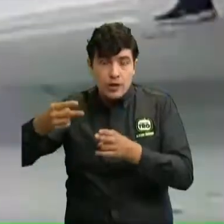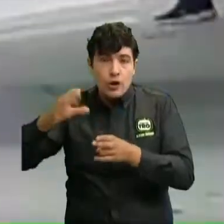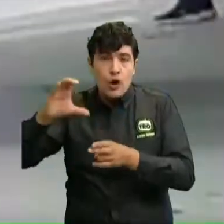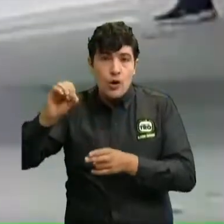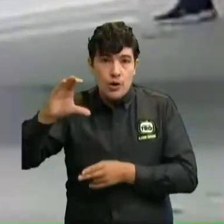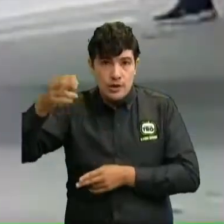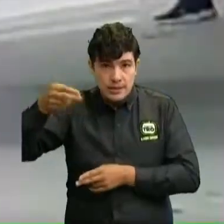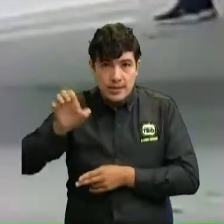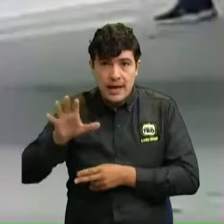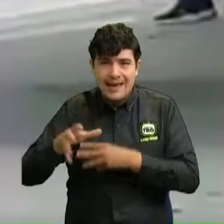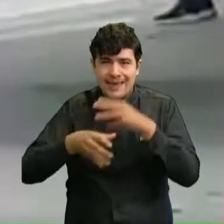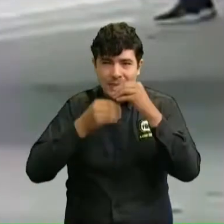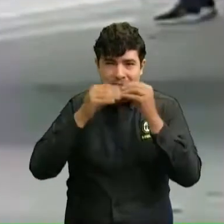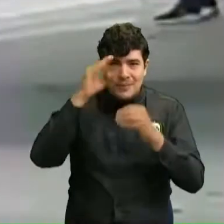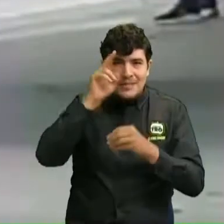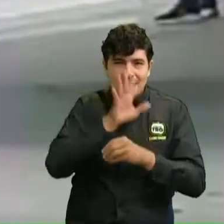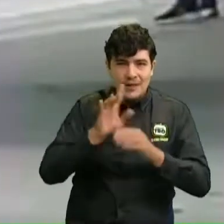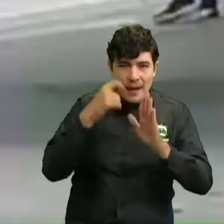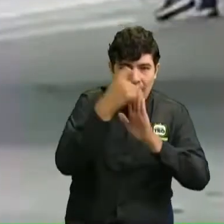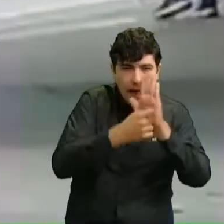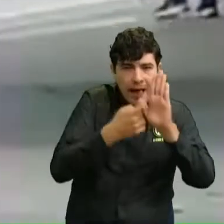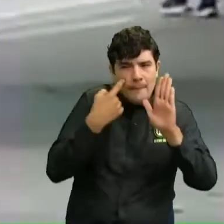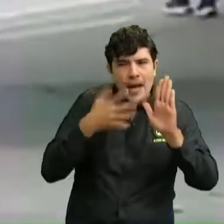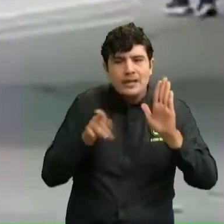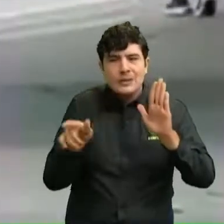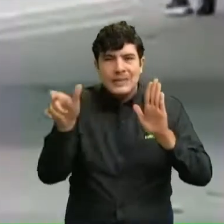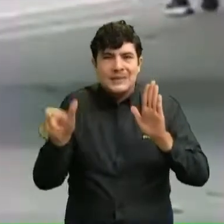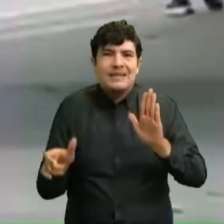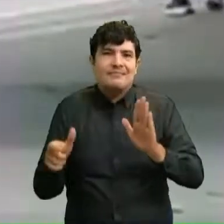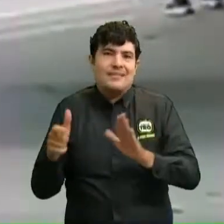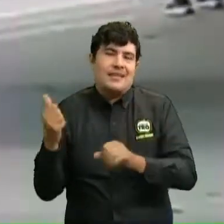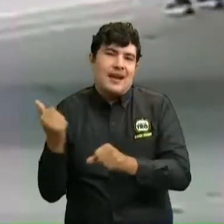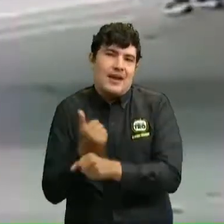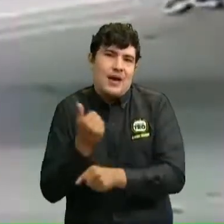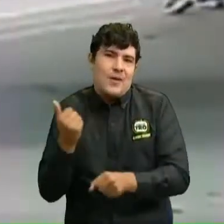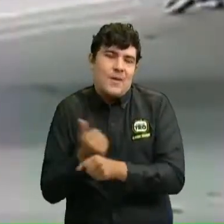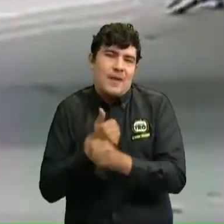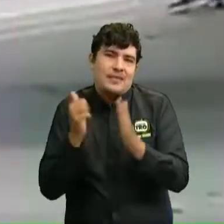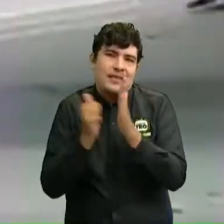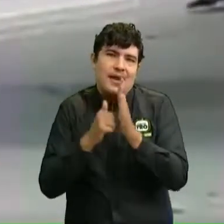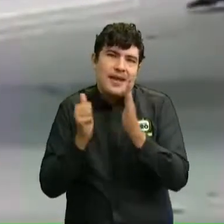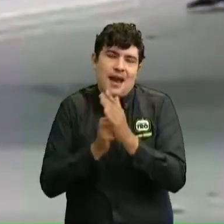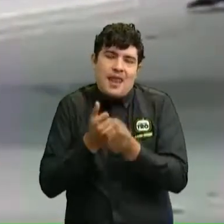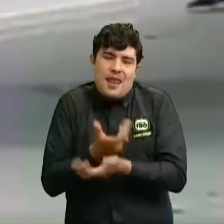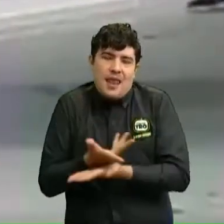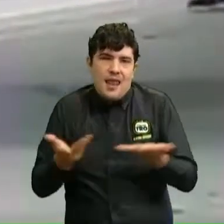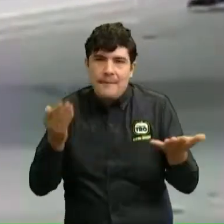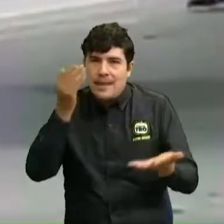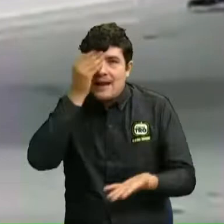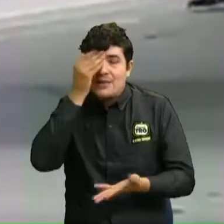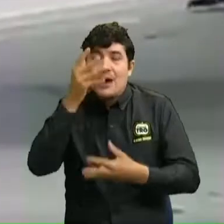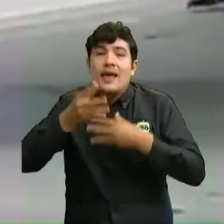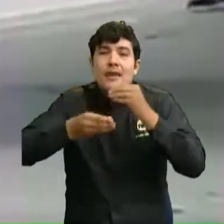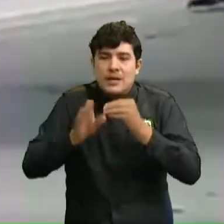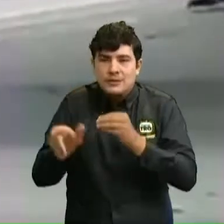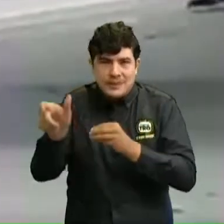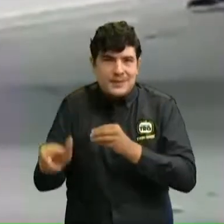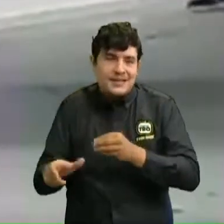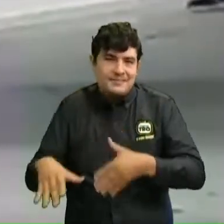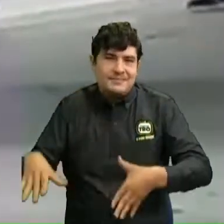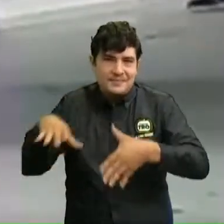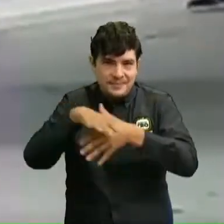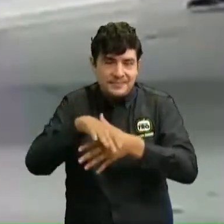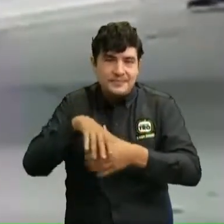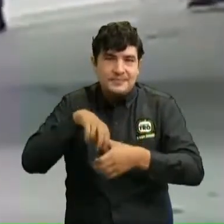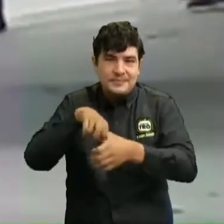las autoridades señalaron que la víctima trabajaba con mercancía de contrabando y era mototaxista. El pasajero, quien salió